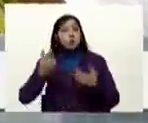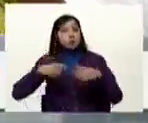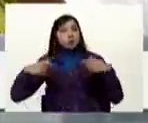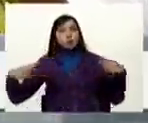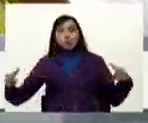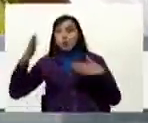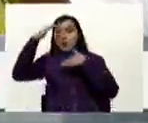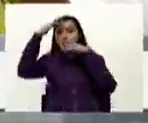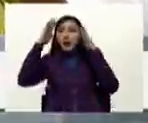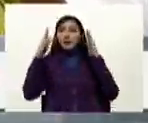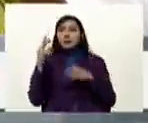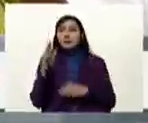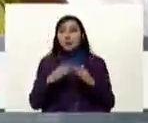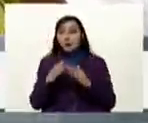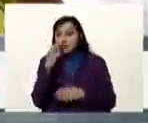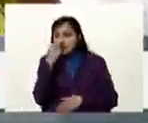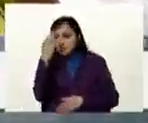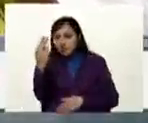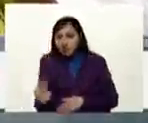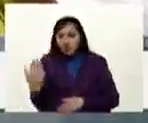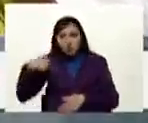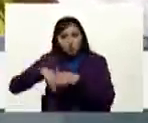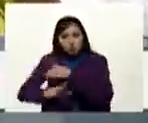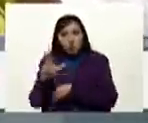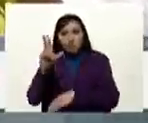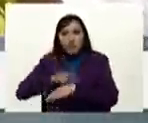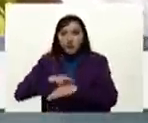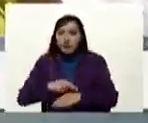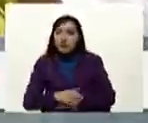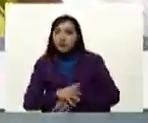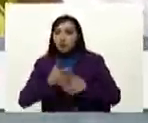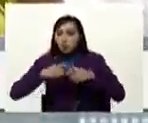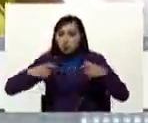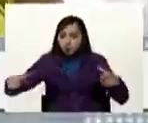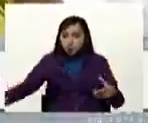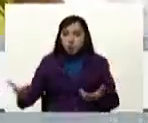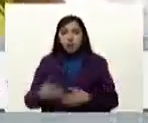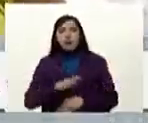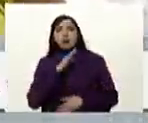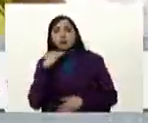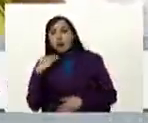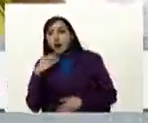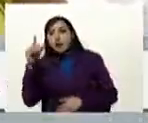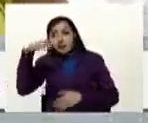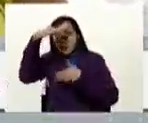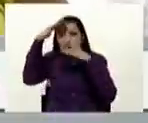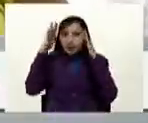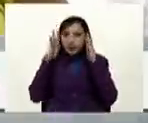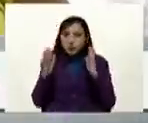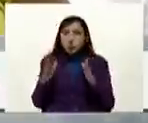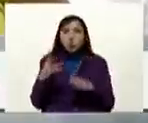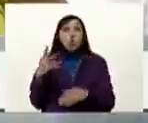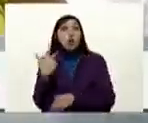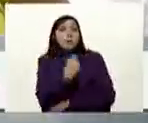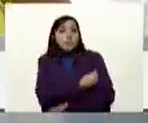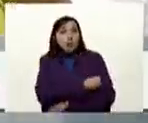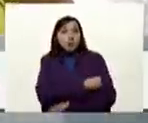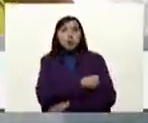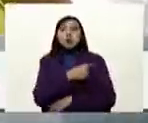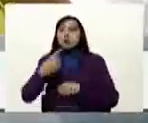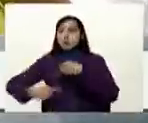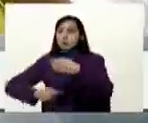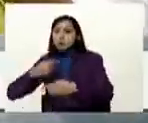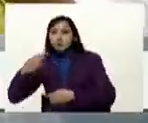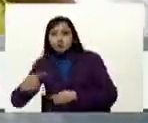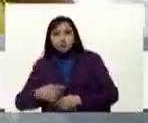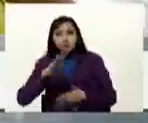aprovechar este casa a casa para también aumentar la cobertura en las enfermedades de la vacunación, del rutina, del